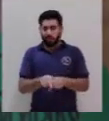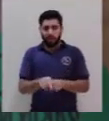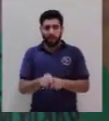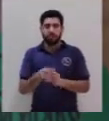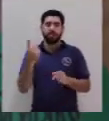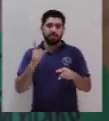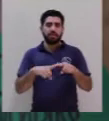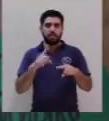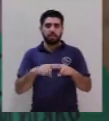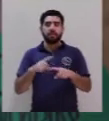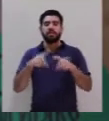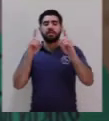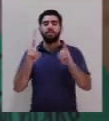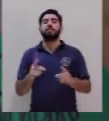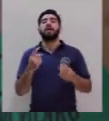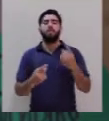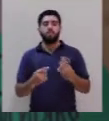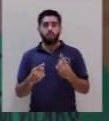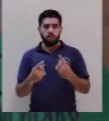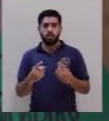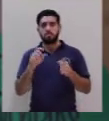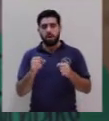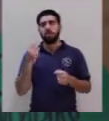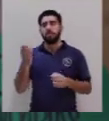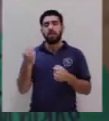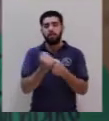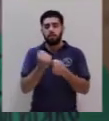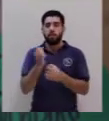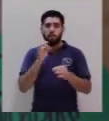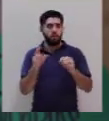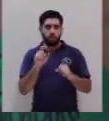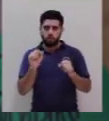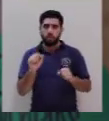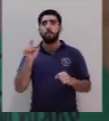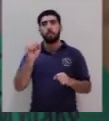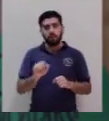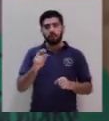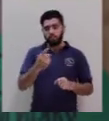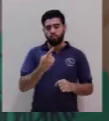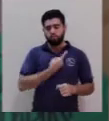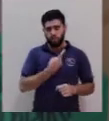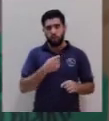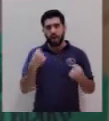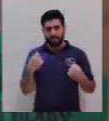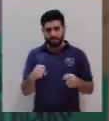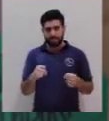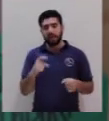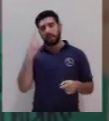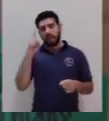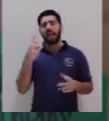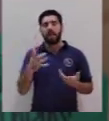tiene la oportunidad que a través de este tema de hacer organizadores gráficos,